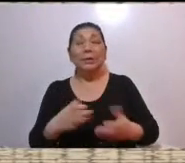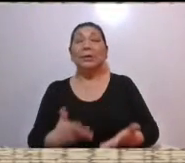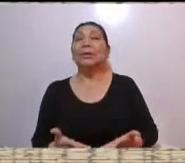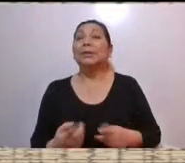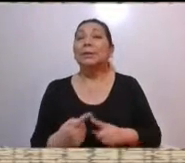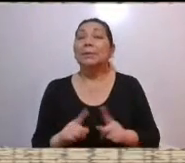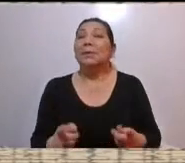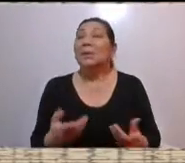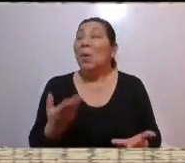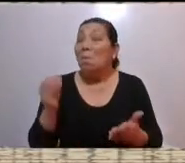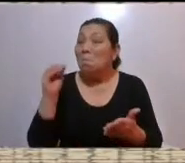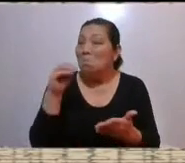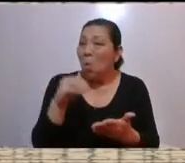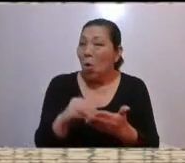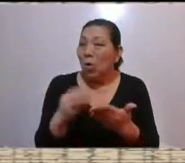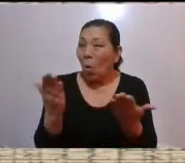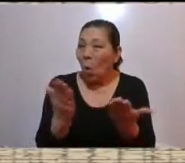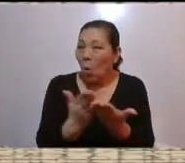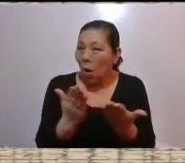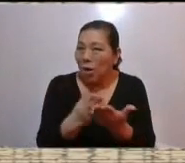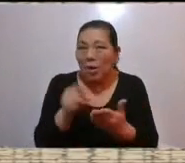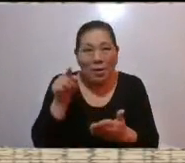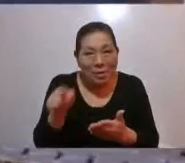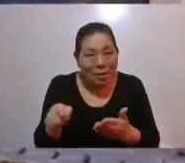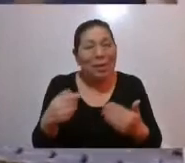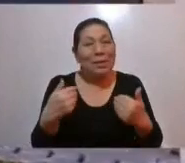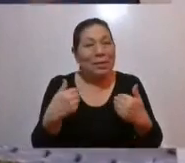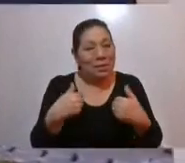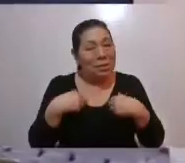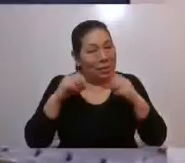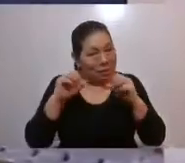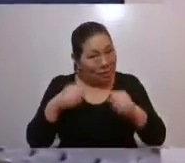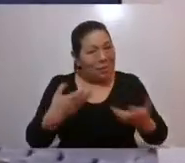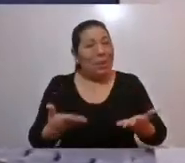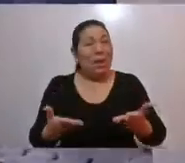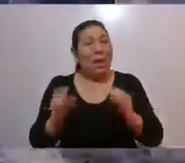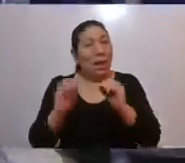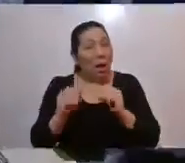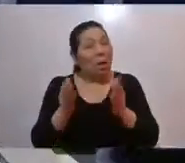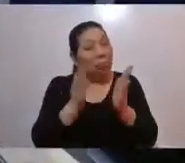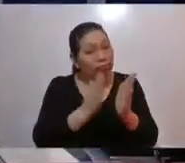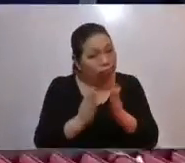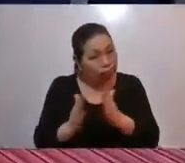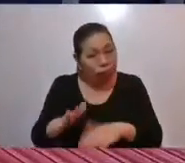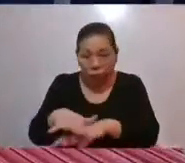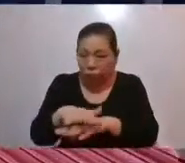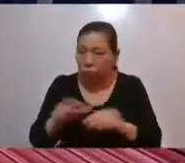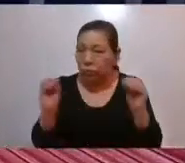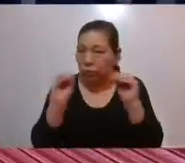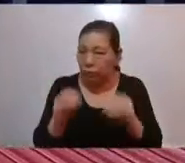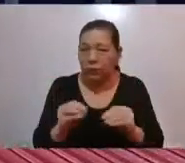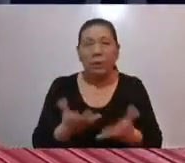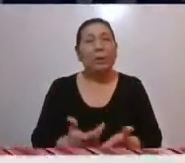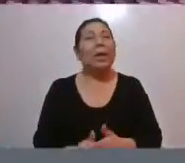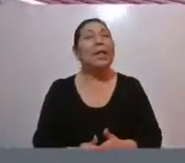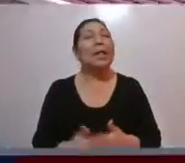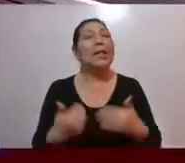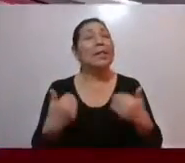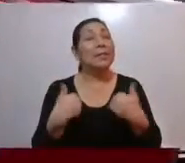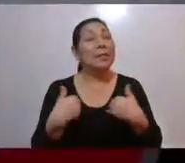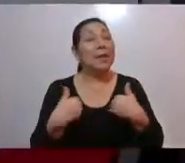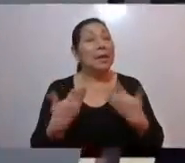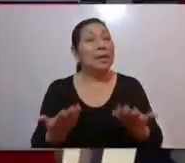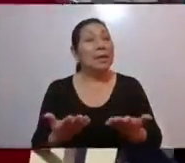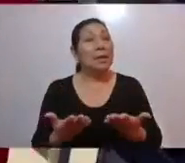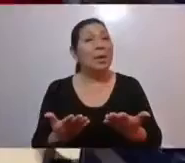Y si pone un colegio, este colegio tiene que tener, digamos, las instalaciones adecuadas, tiene